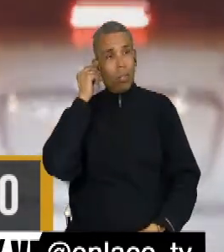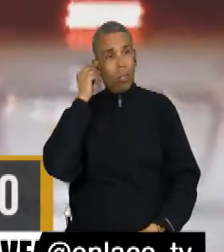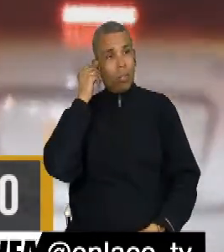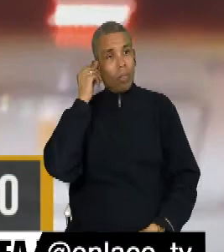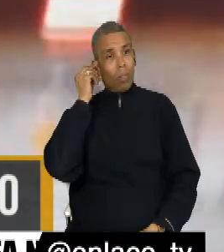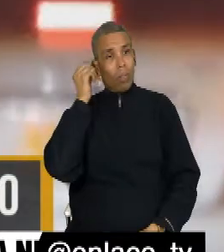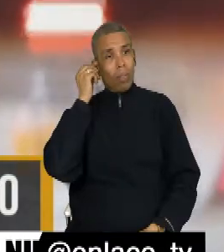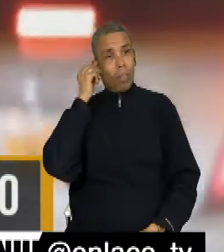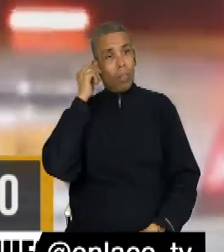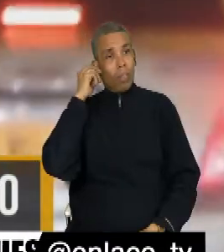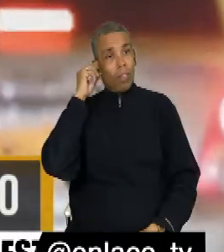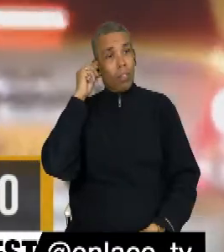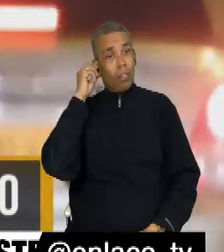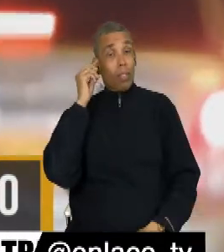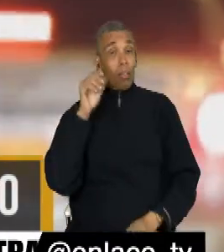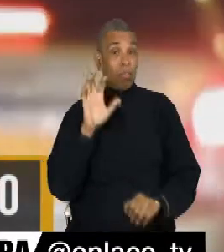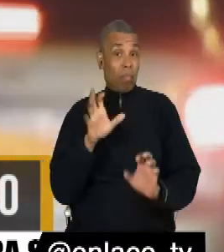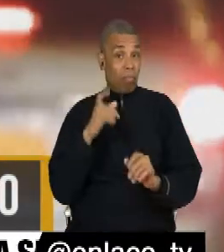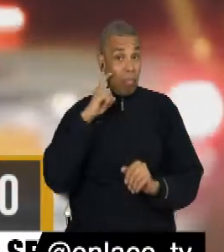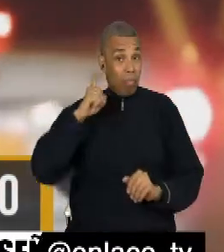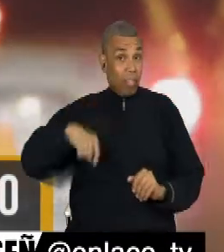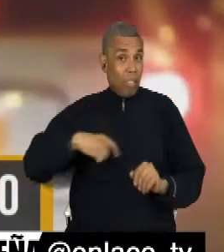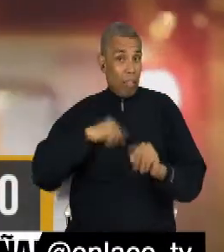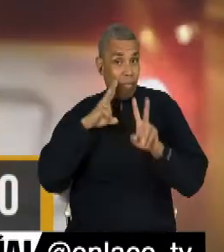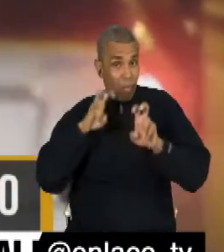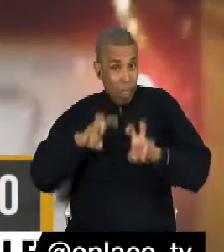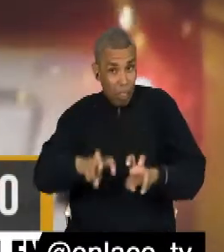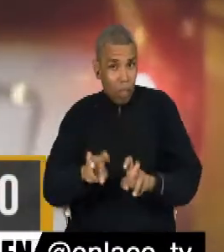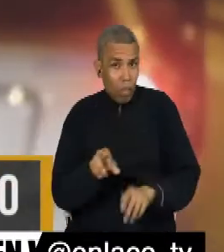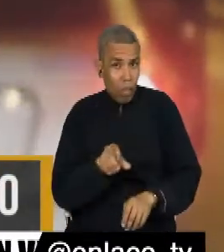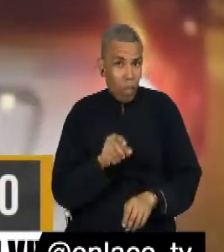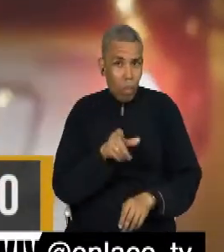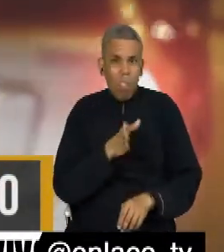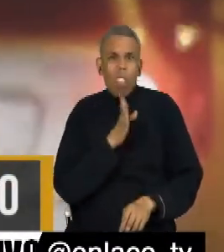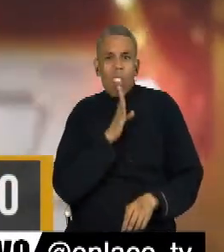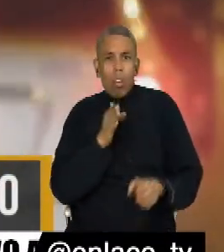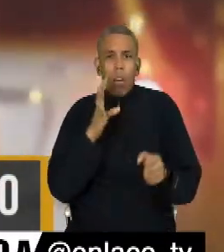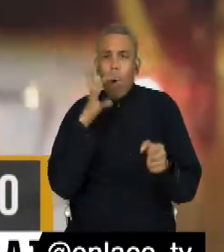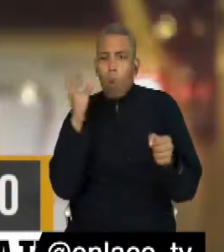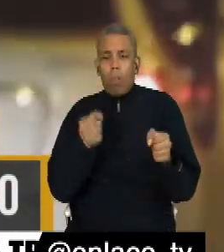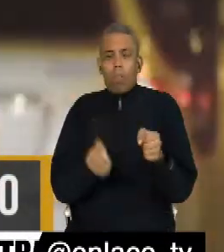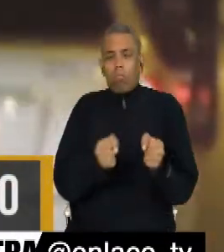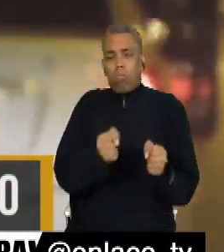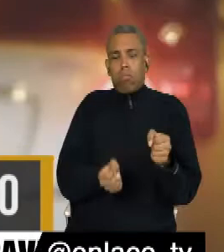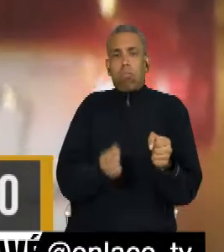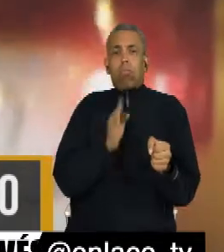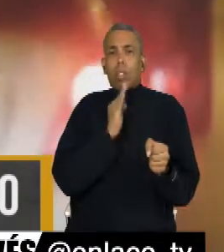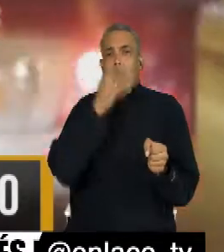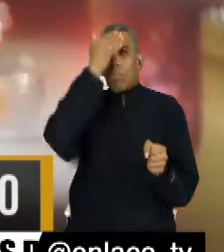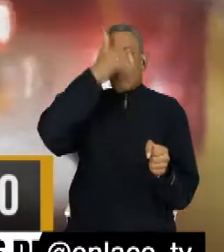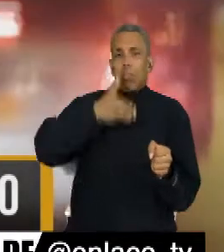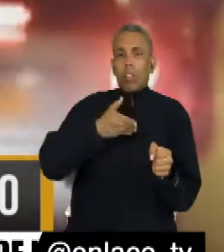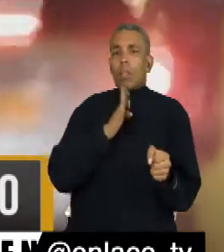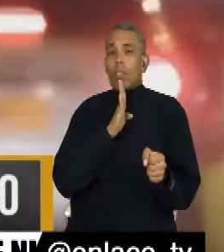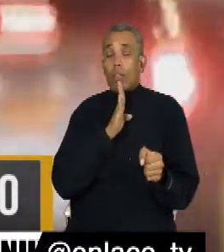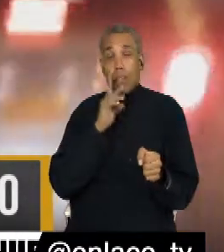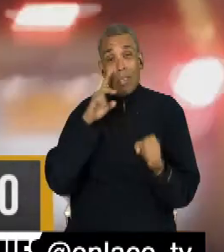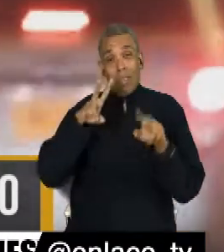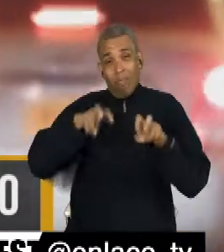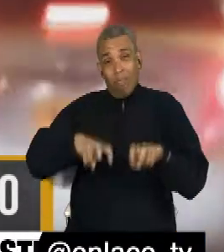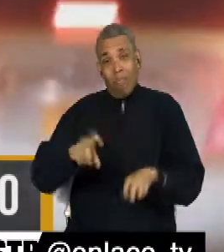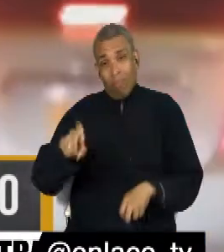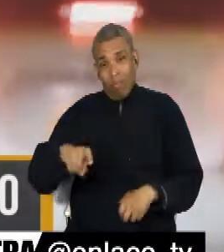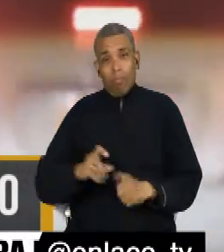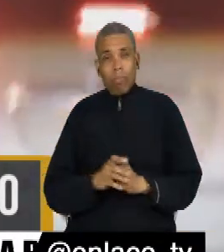que indaguen sobre este delicado hecho y apliquen las respectivas sanciones a que haya lugar contra quienes ponen en riesgo la vida de los demás y la